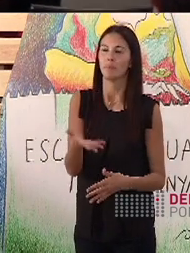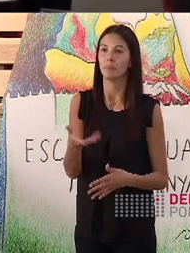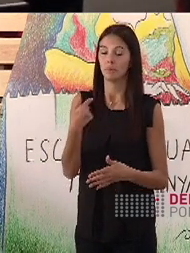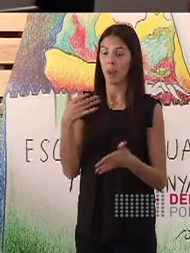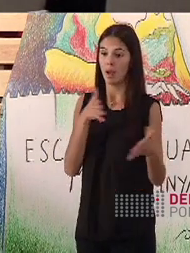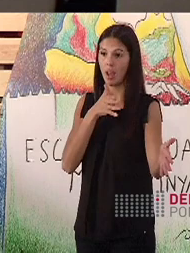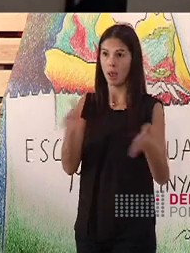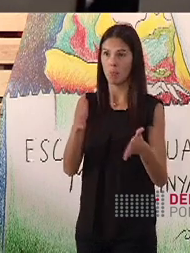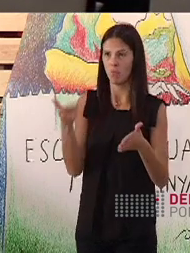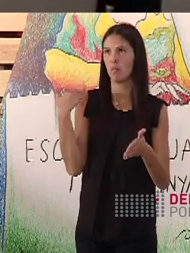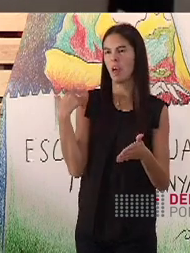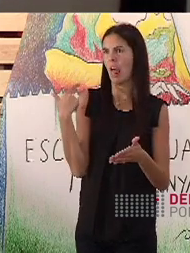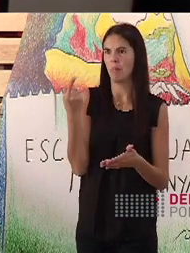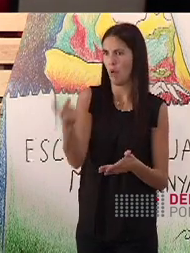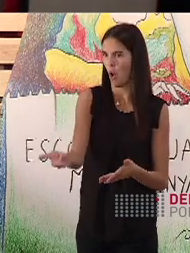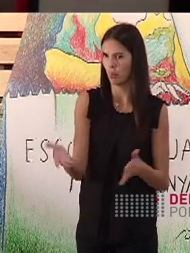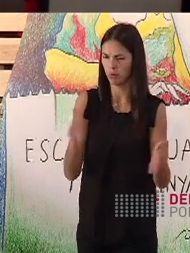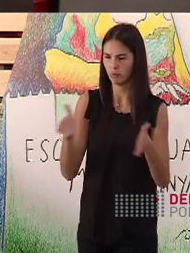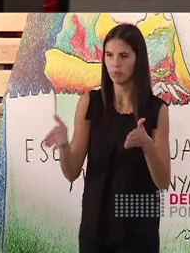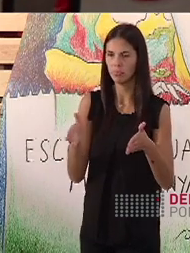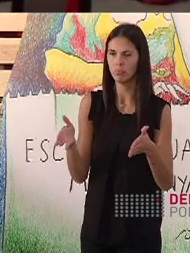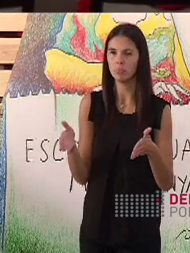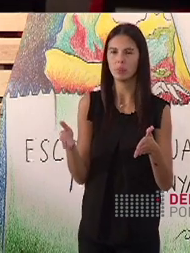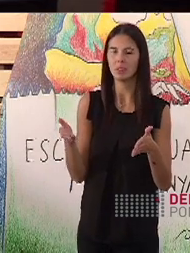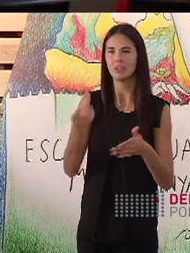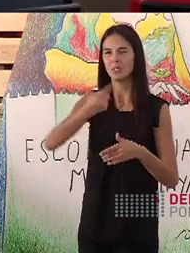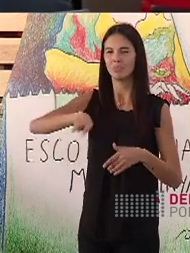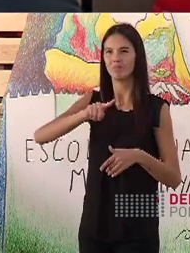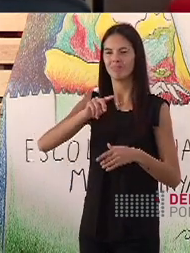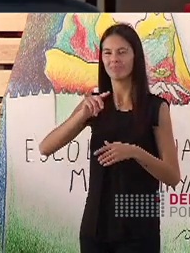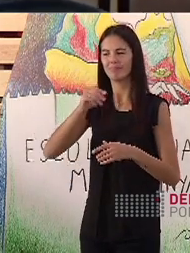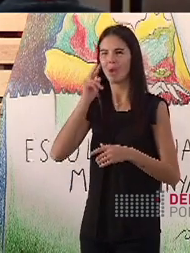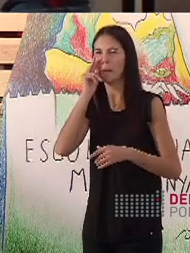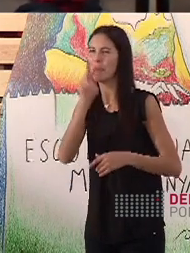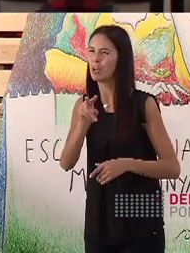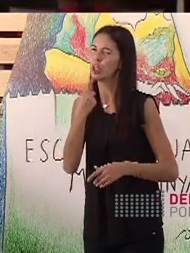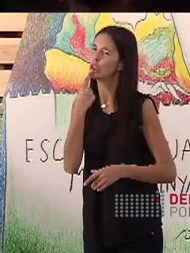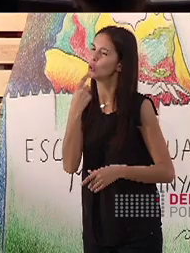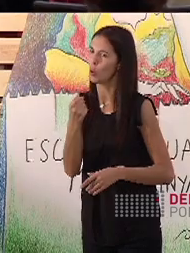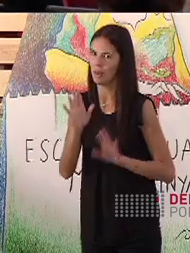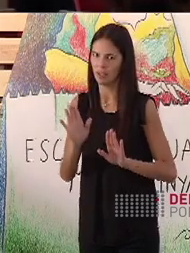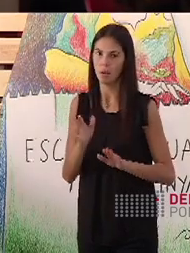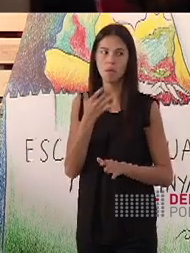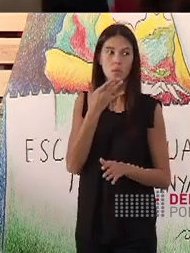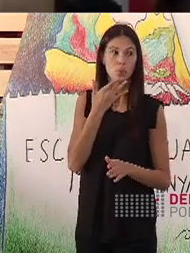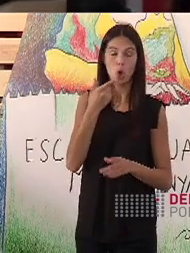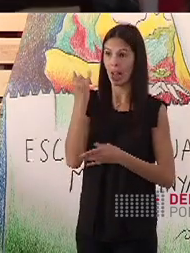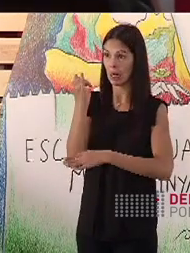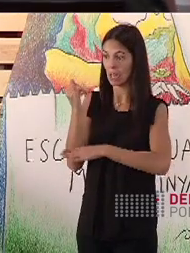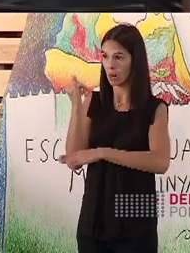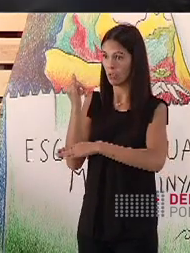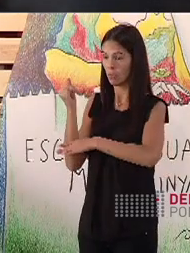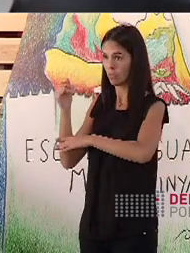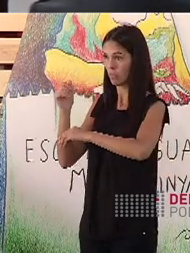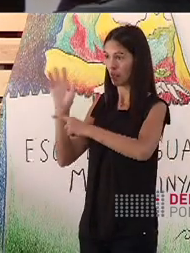en aquella época, y hablo de hace muy poquitos años, nos costaba ver eso. Y yo, por ejemplo, si llevaba eso a clase, a